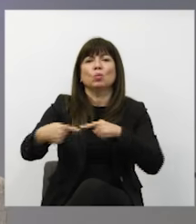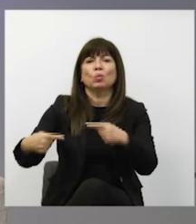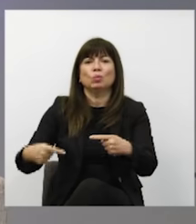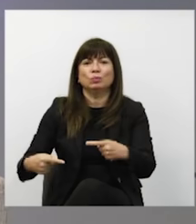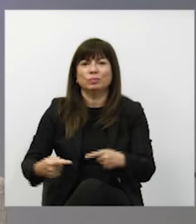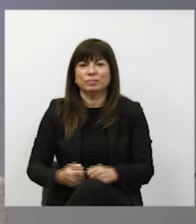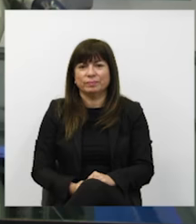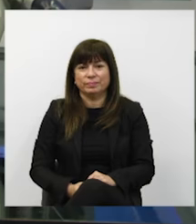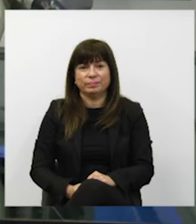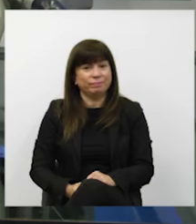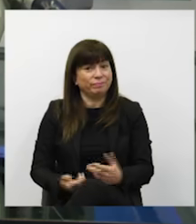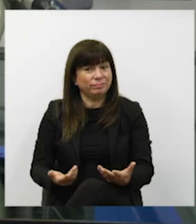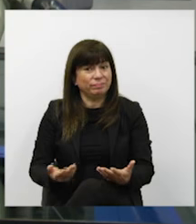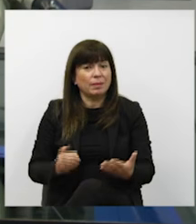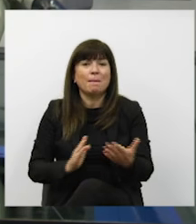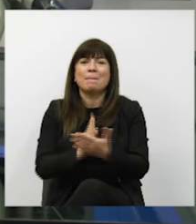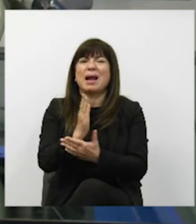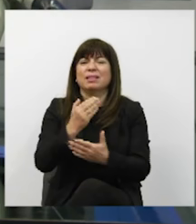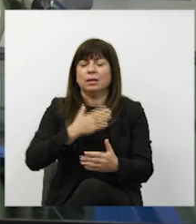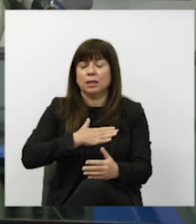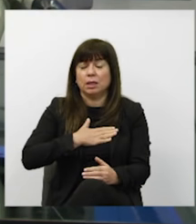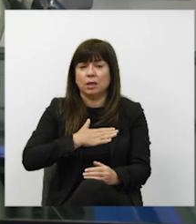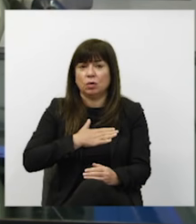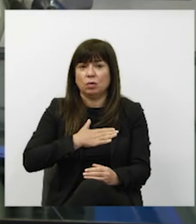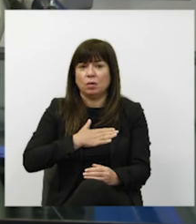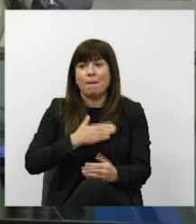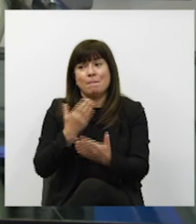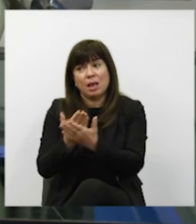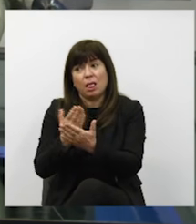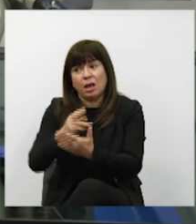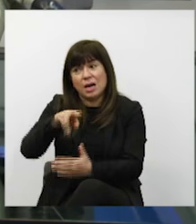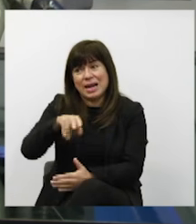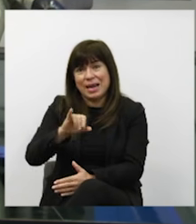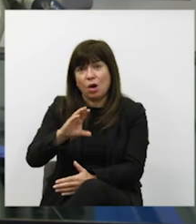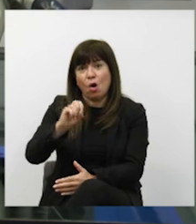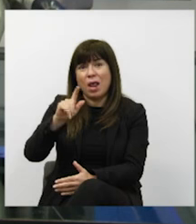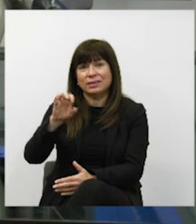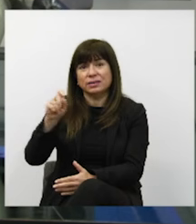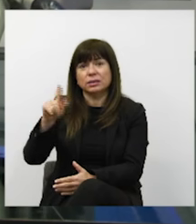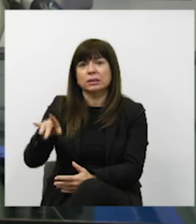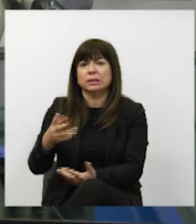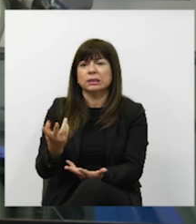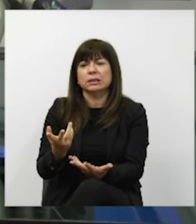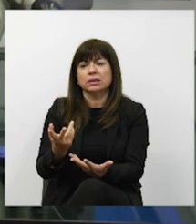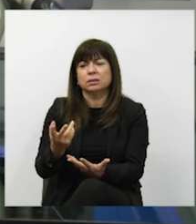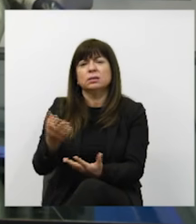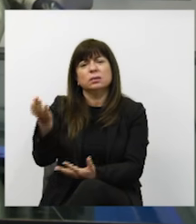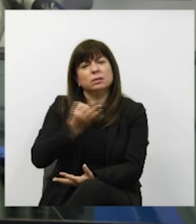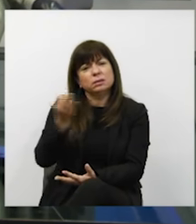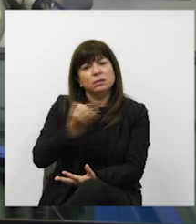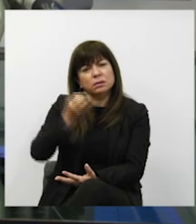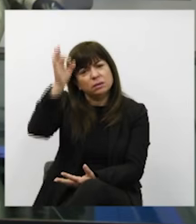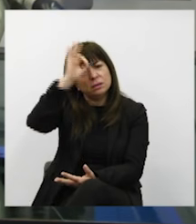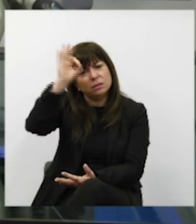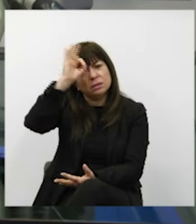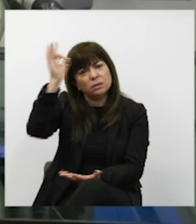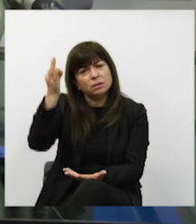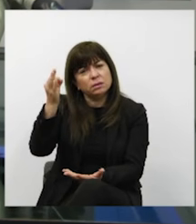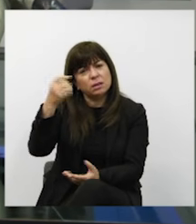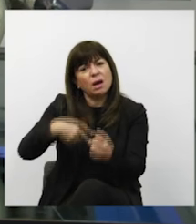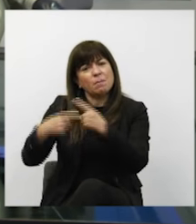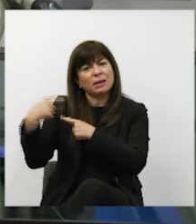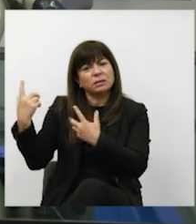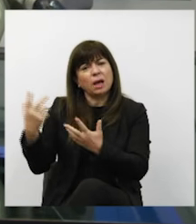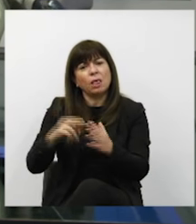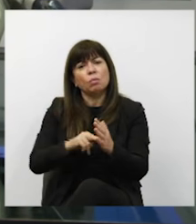crecimiento. Entonces, quisiera partir por pidiéndole a Nicolás que nos diera su mirada sobre las brechas que traemos del